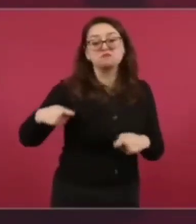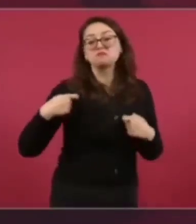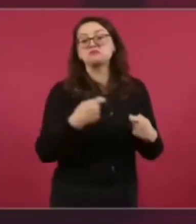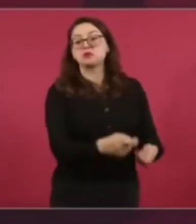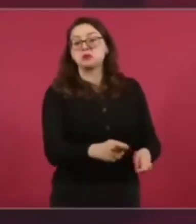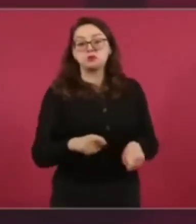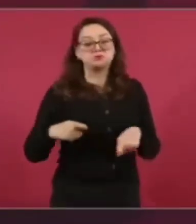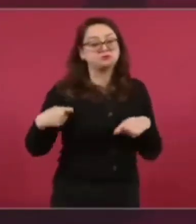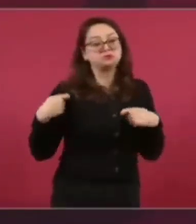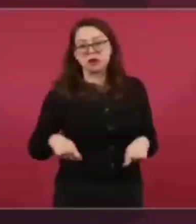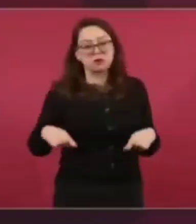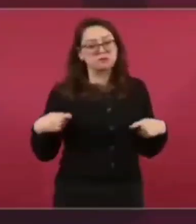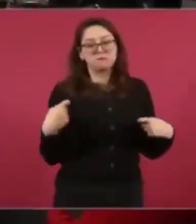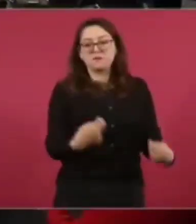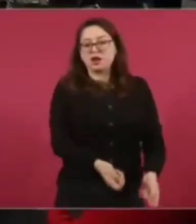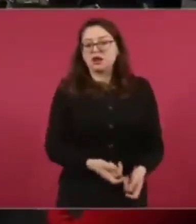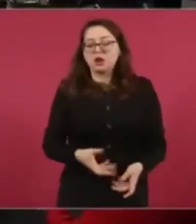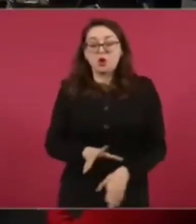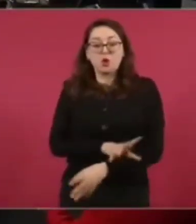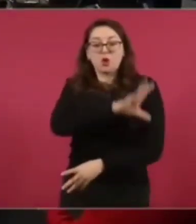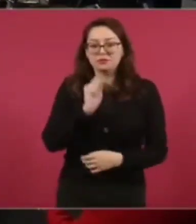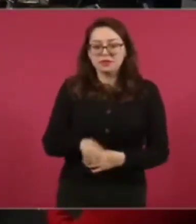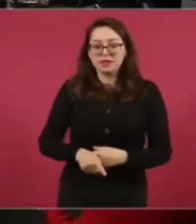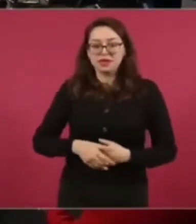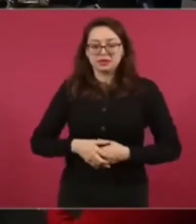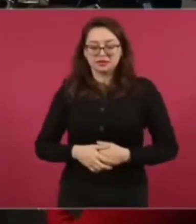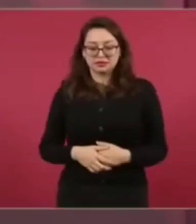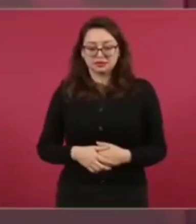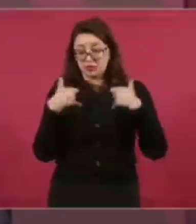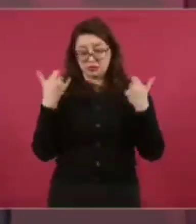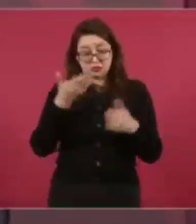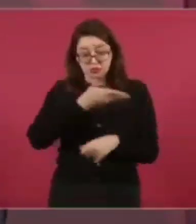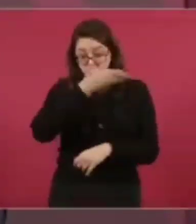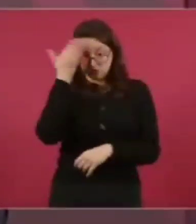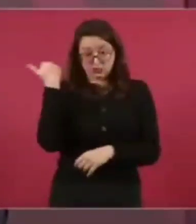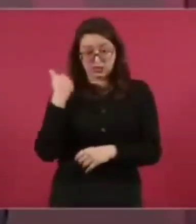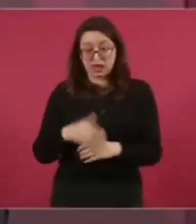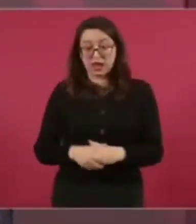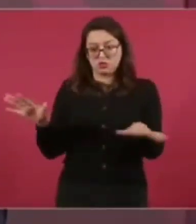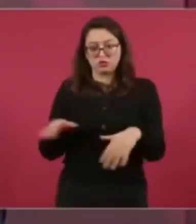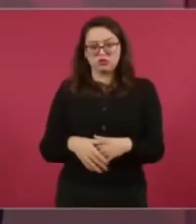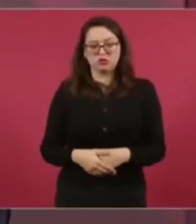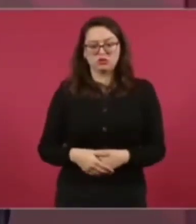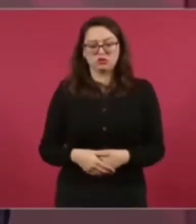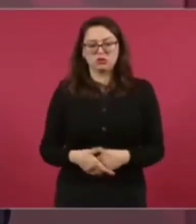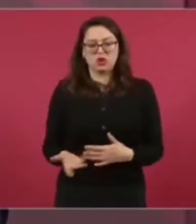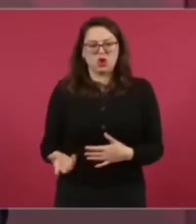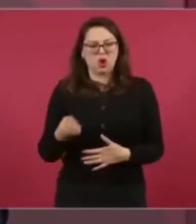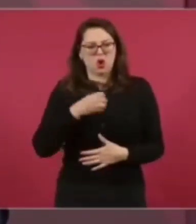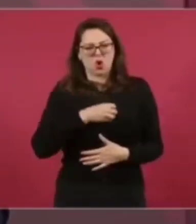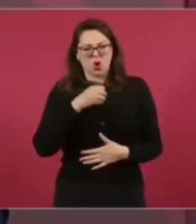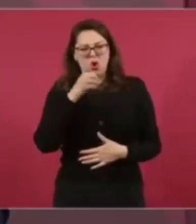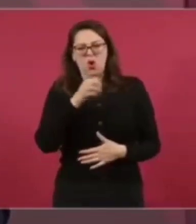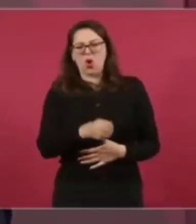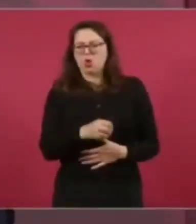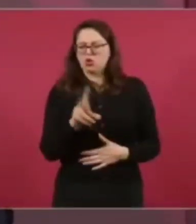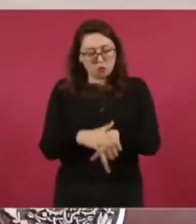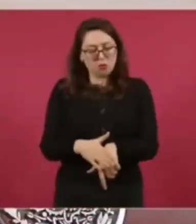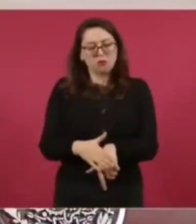una foto, todo esto para los jóvenes, ¿no? Para que no hay que odiar, pero no